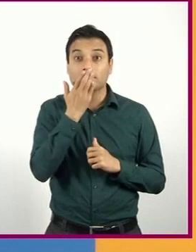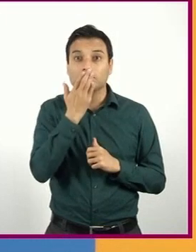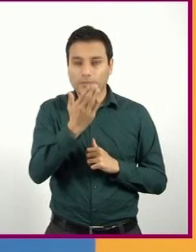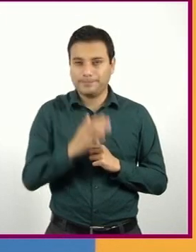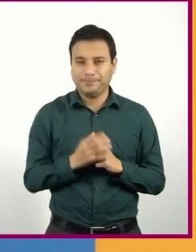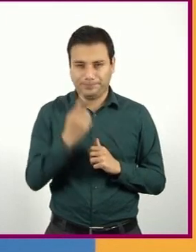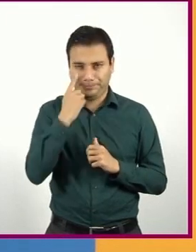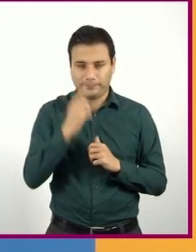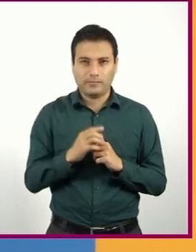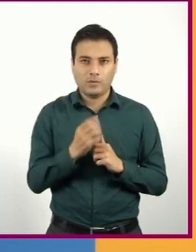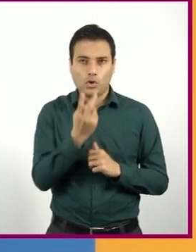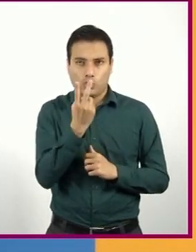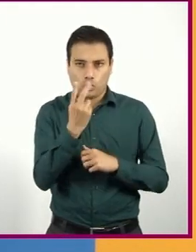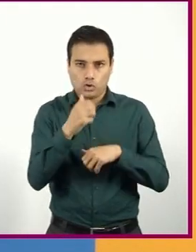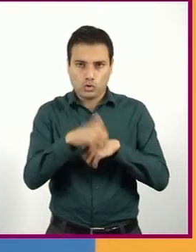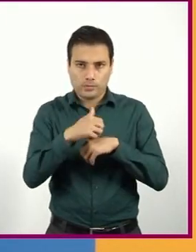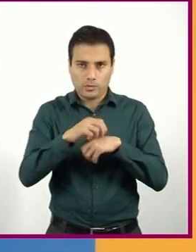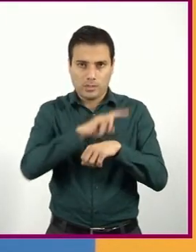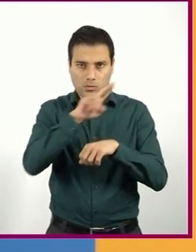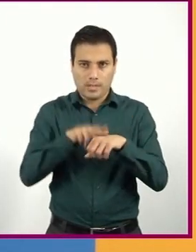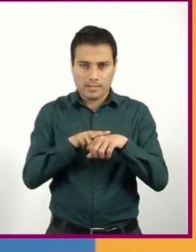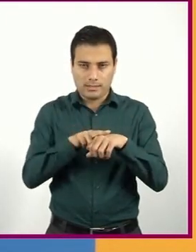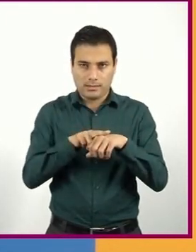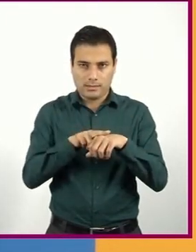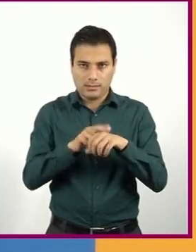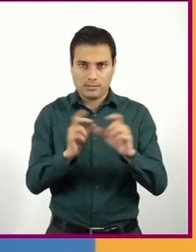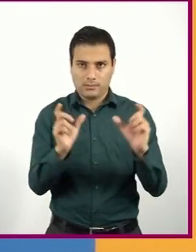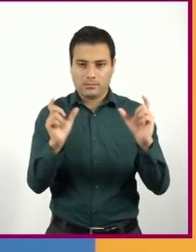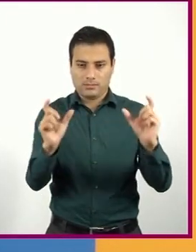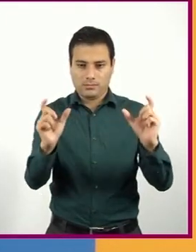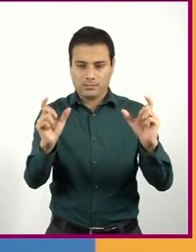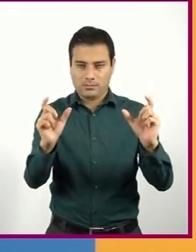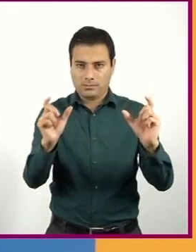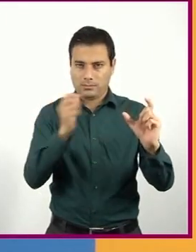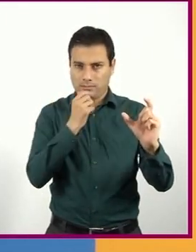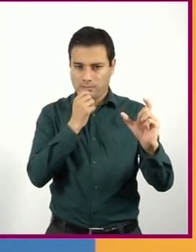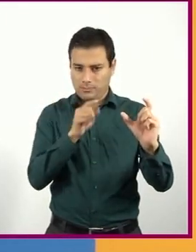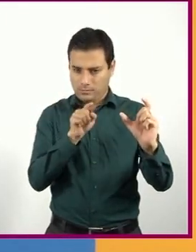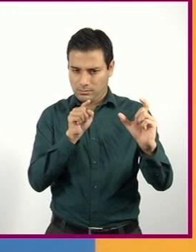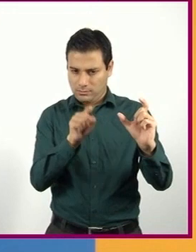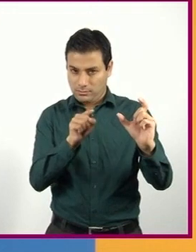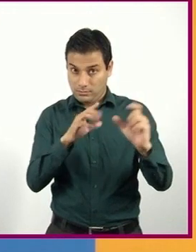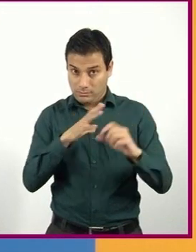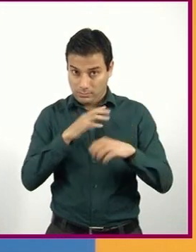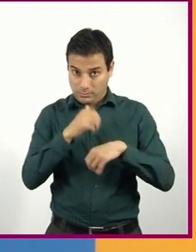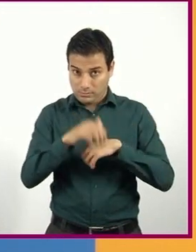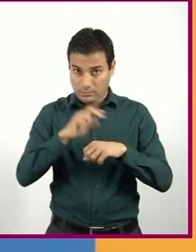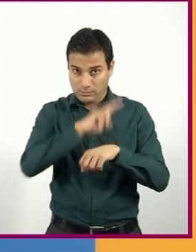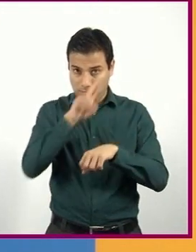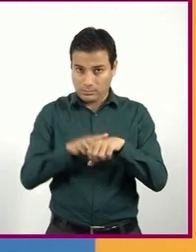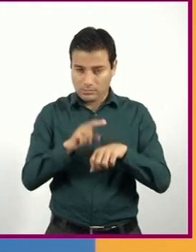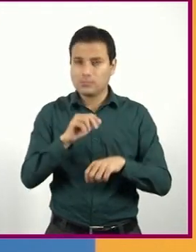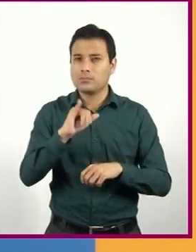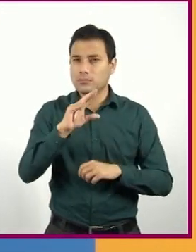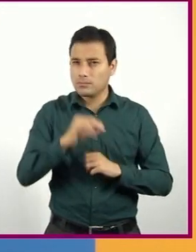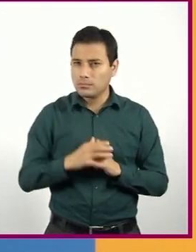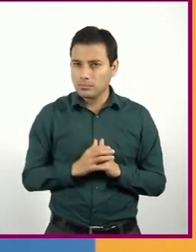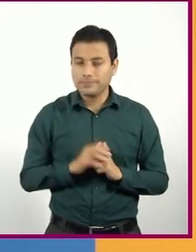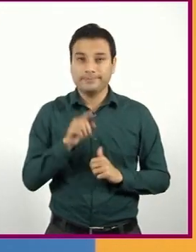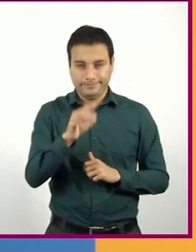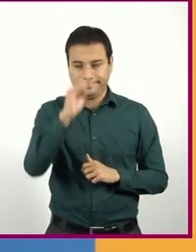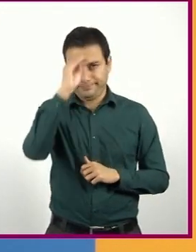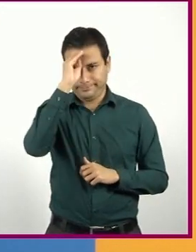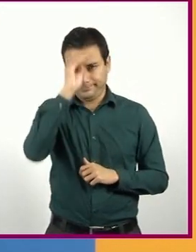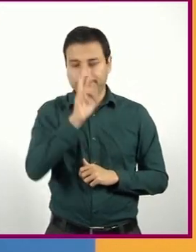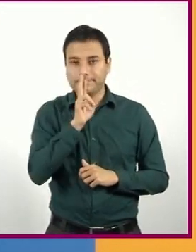¿Piensan que entre dos números naturales consecutivos podamos encontrar más números naturales? Escriban sus respuestas en